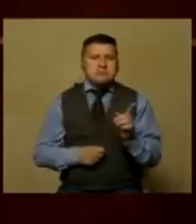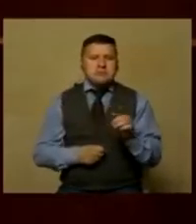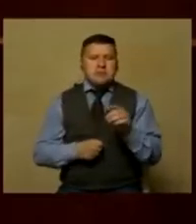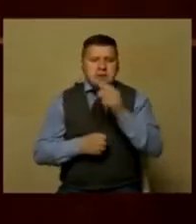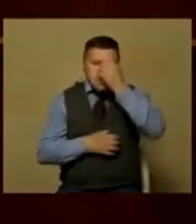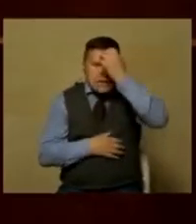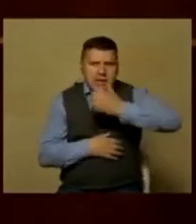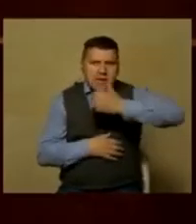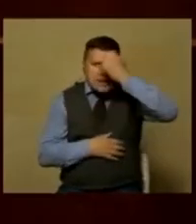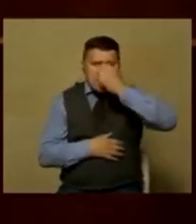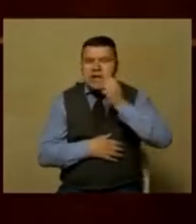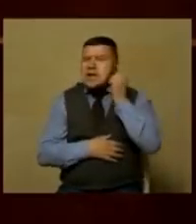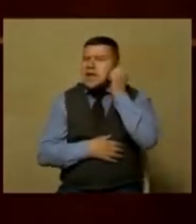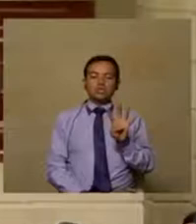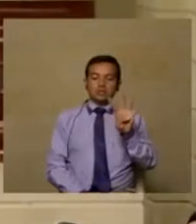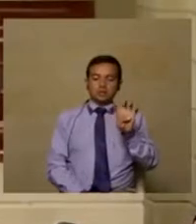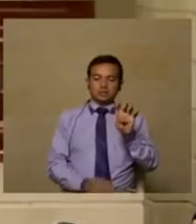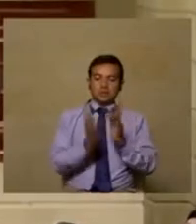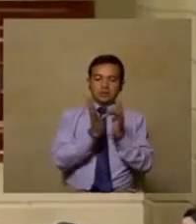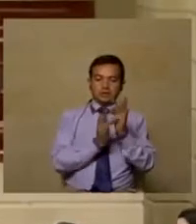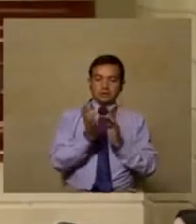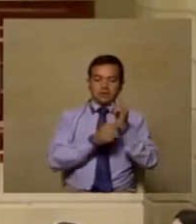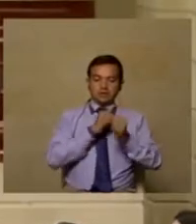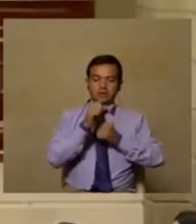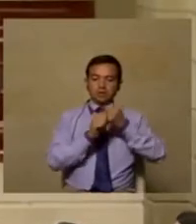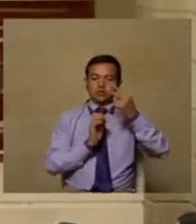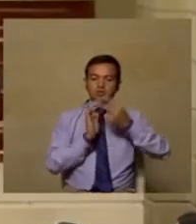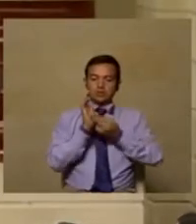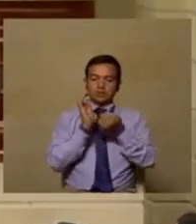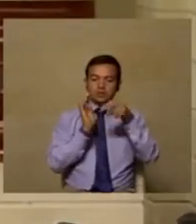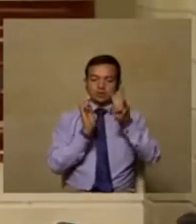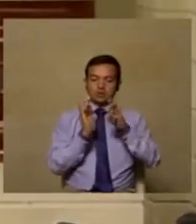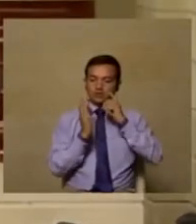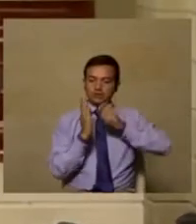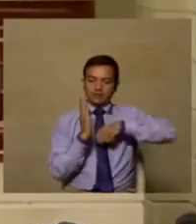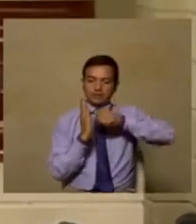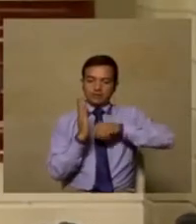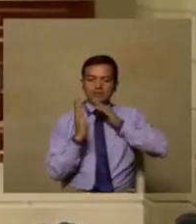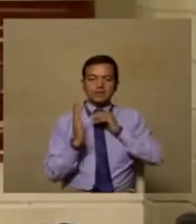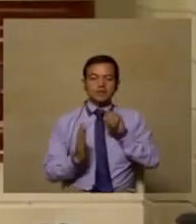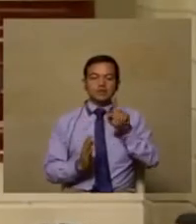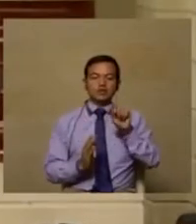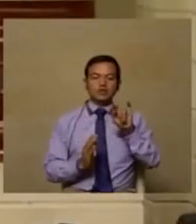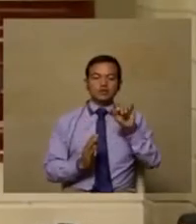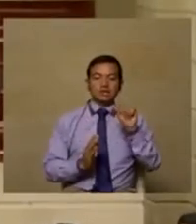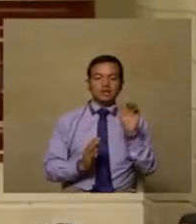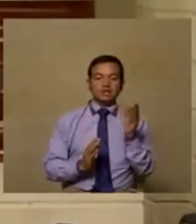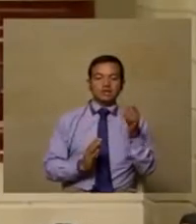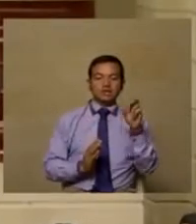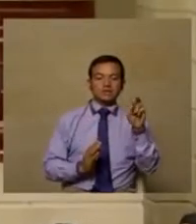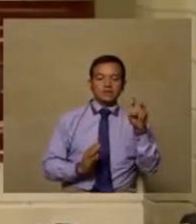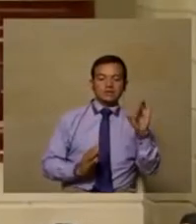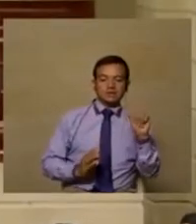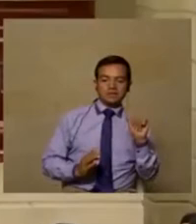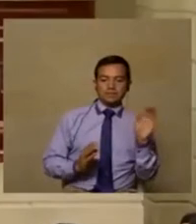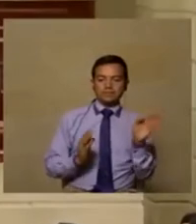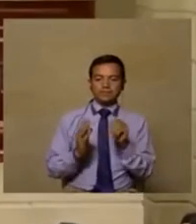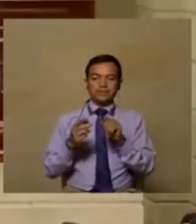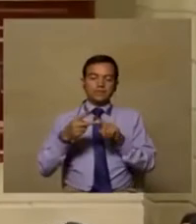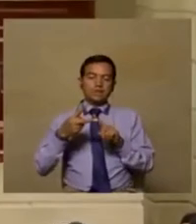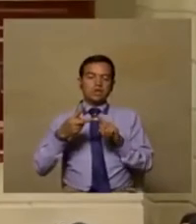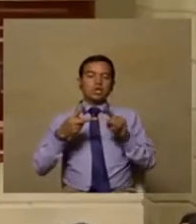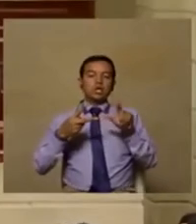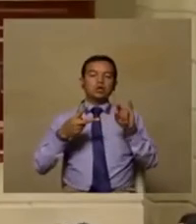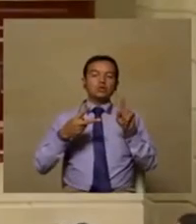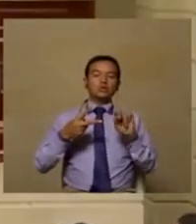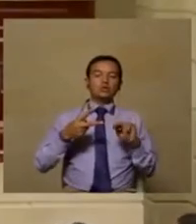la Red Conciliar y a los líderes del proceso de restitución de tierras. Finalmente, el senador Efraín Cepeda Saravia leyó el